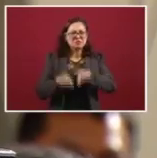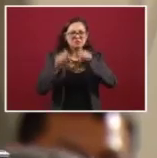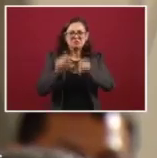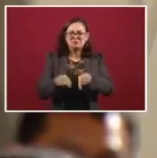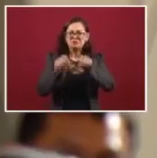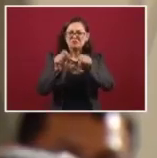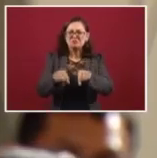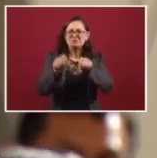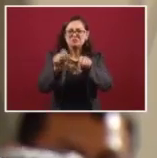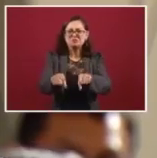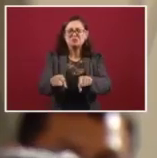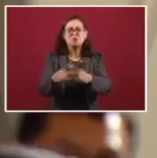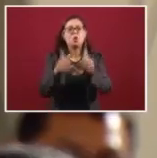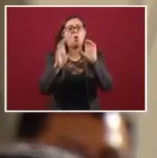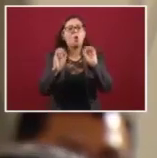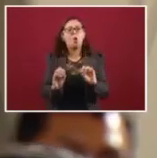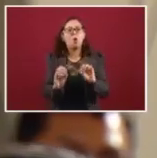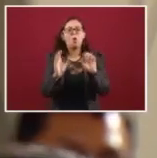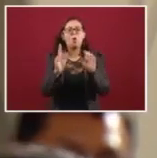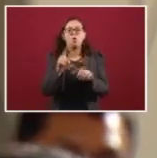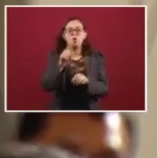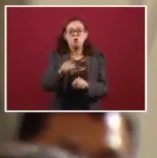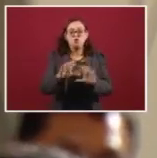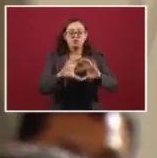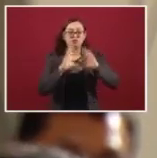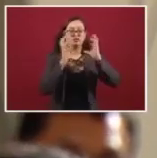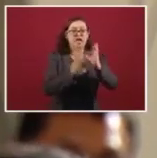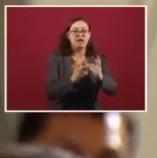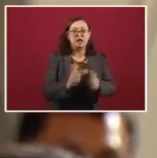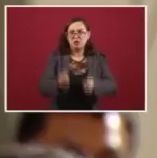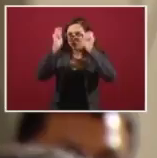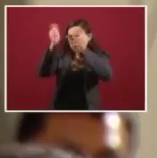un pacto con la Madre Tierra o con los chamanes?